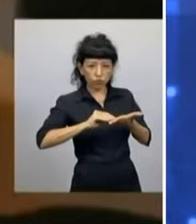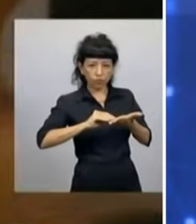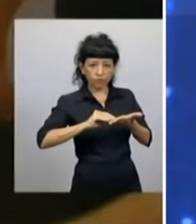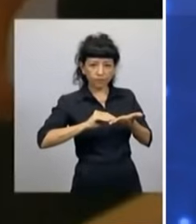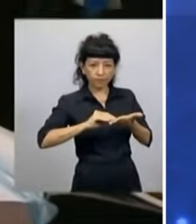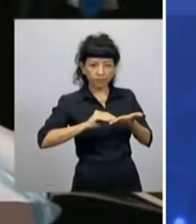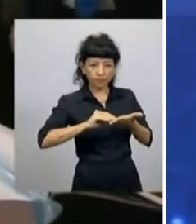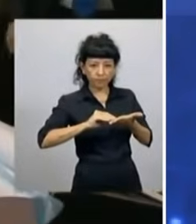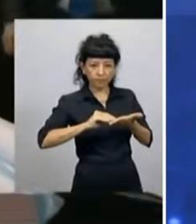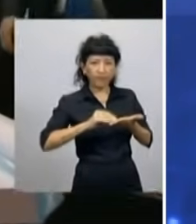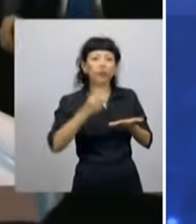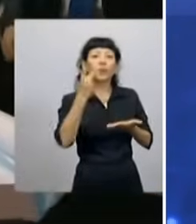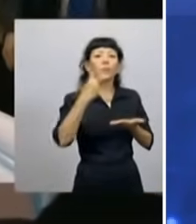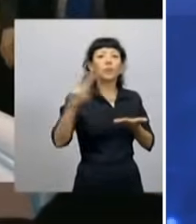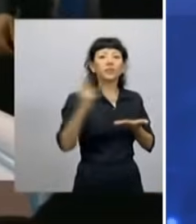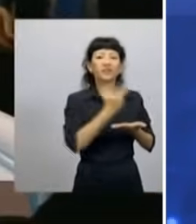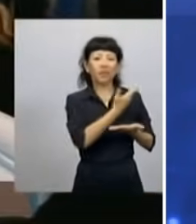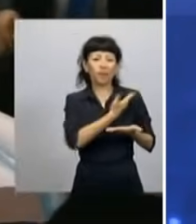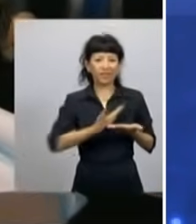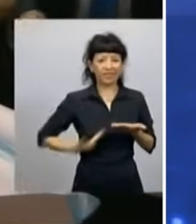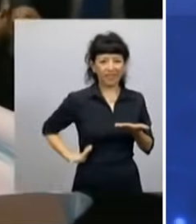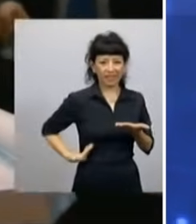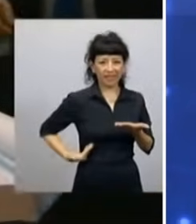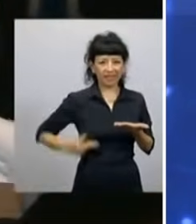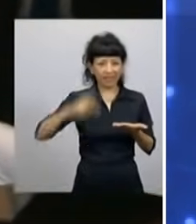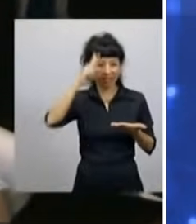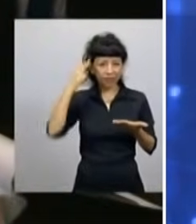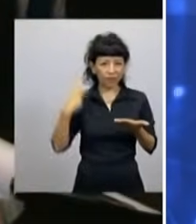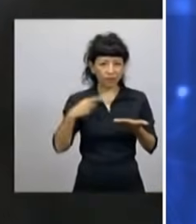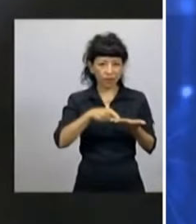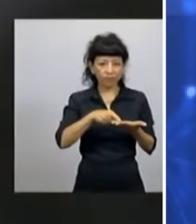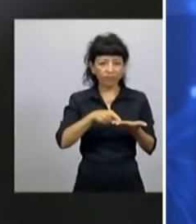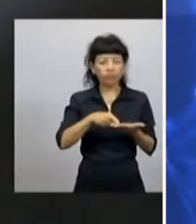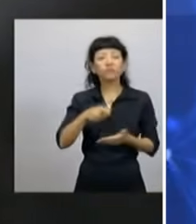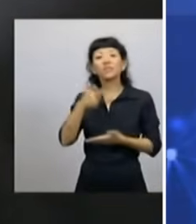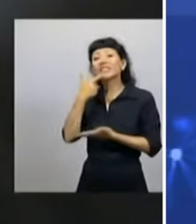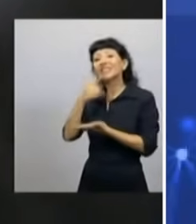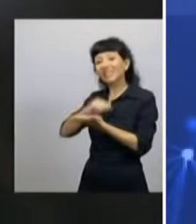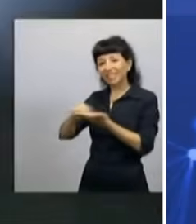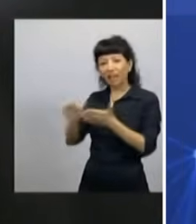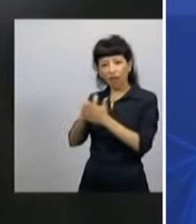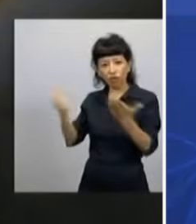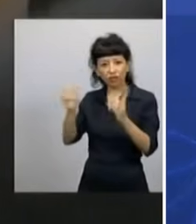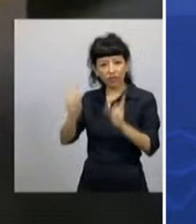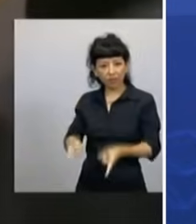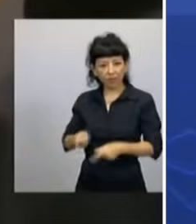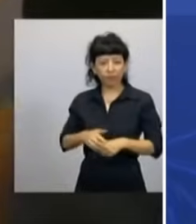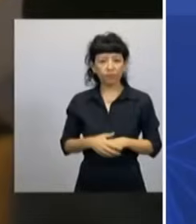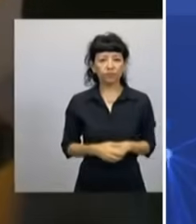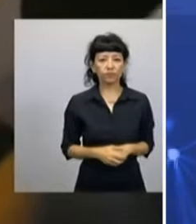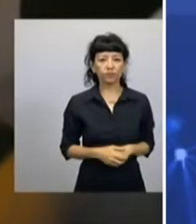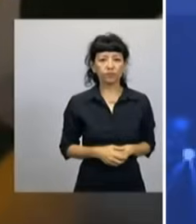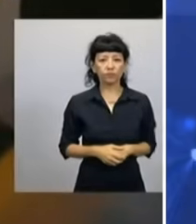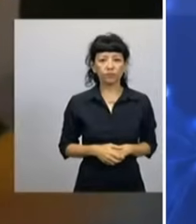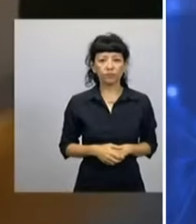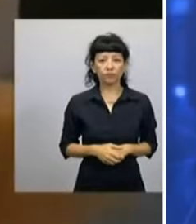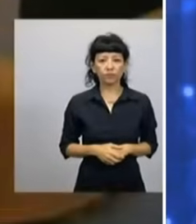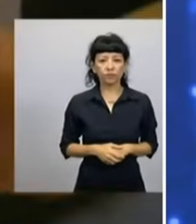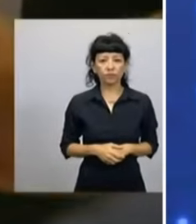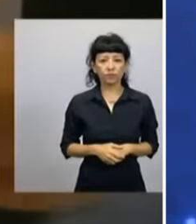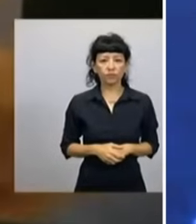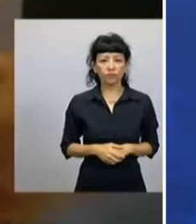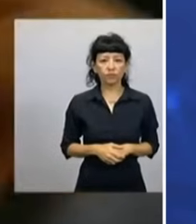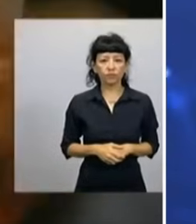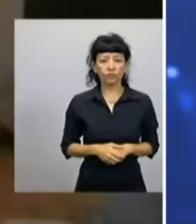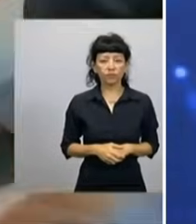esa primera bomba, él cree que está perfectamente capacitado y allá va. Ahí tuvo algunas dudas para aceptar en un primer momento, porque